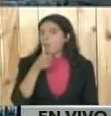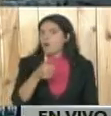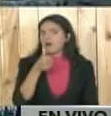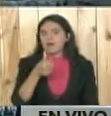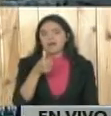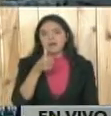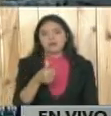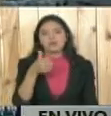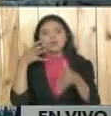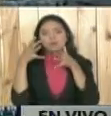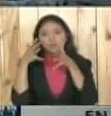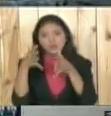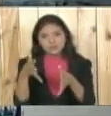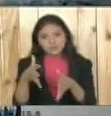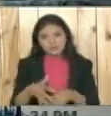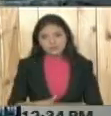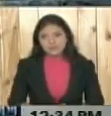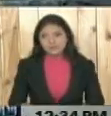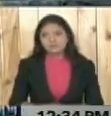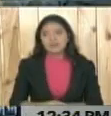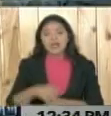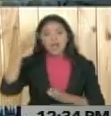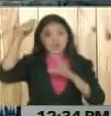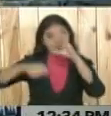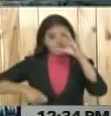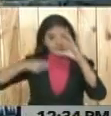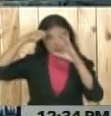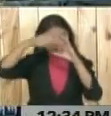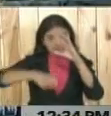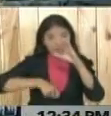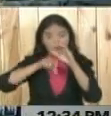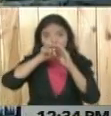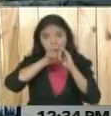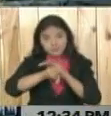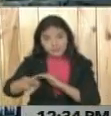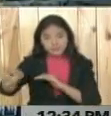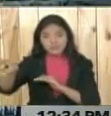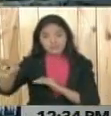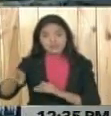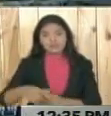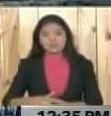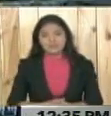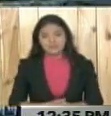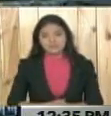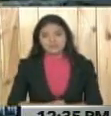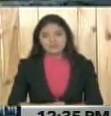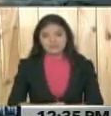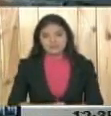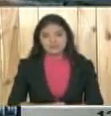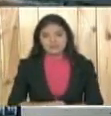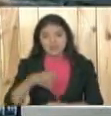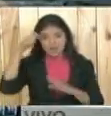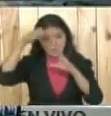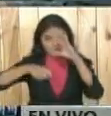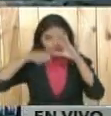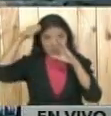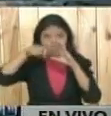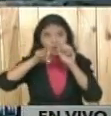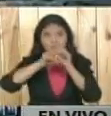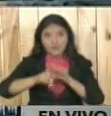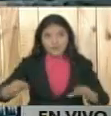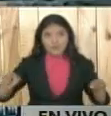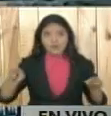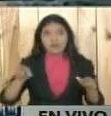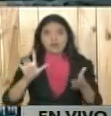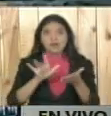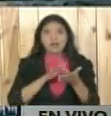recomiendo el video que acabo de guindar, Javier, Pedro, el video en la